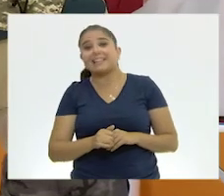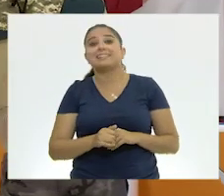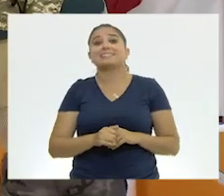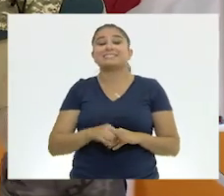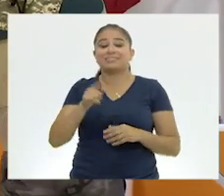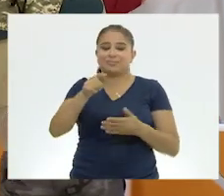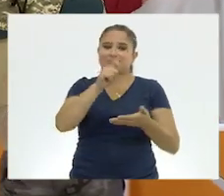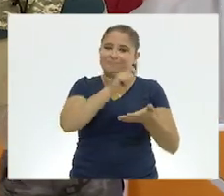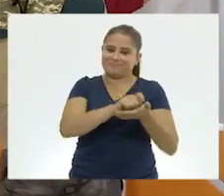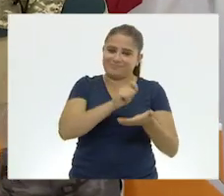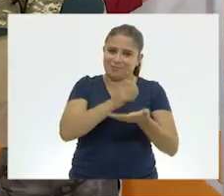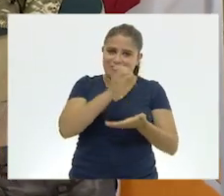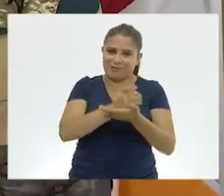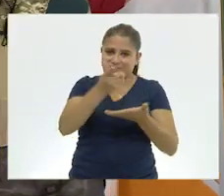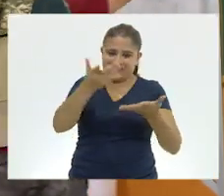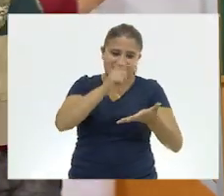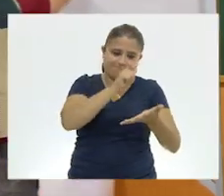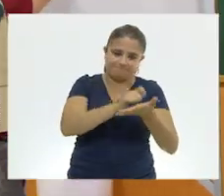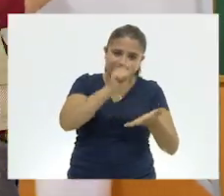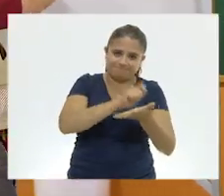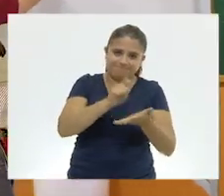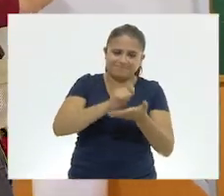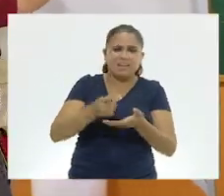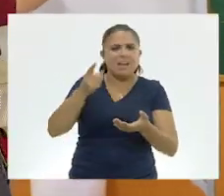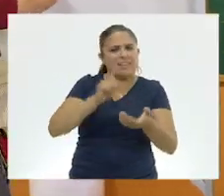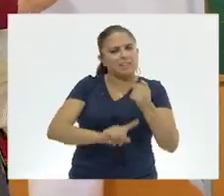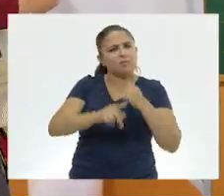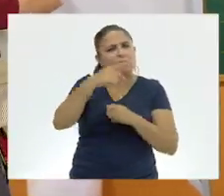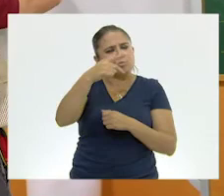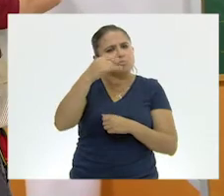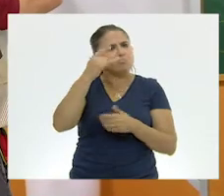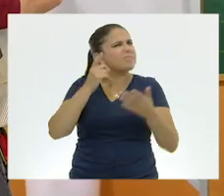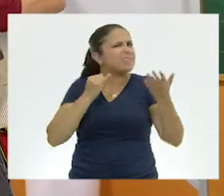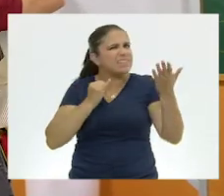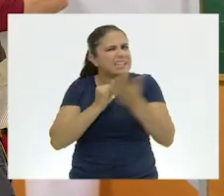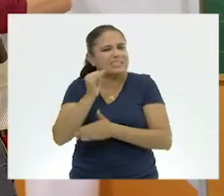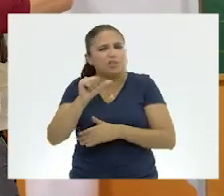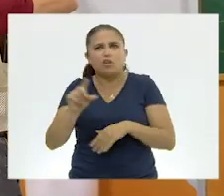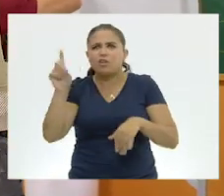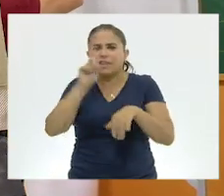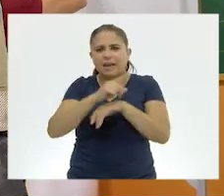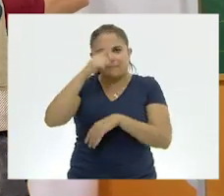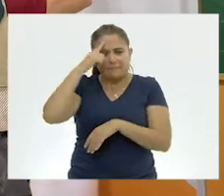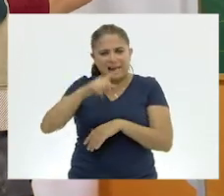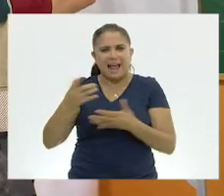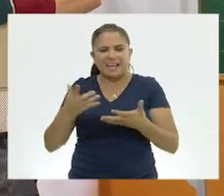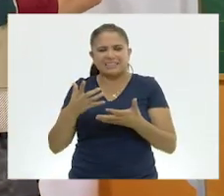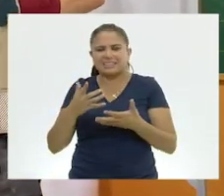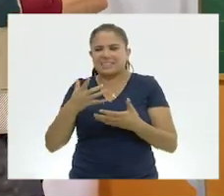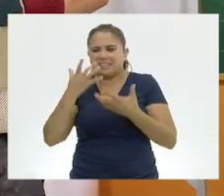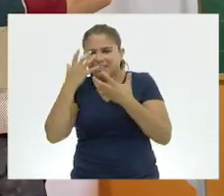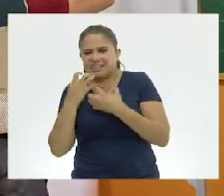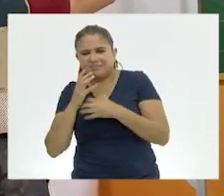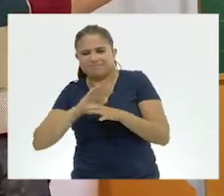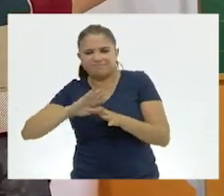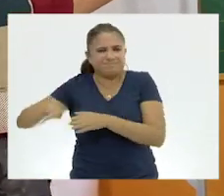y gratitud, escriban alguna decisión que hayan tomado el día de hoy para salir de un estado aflictivo